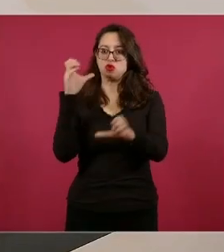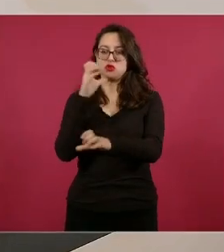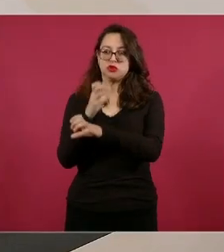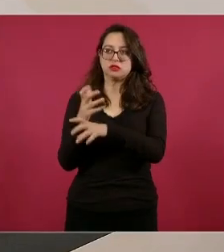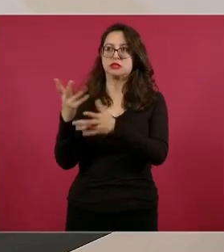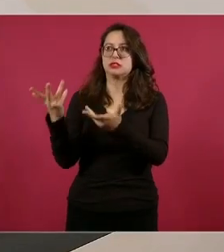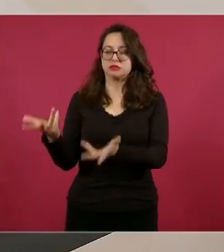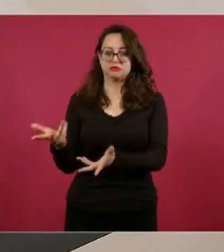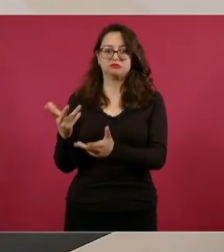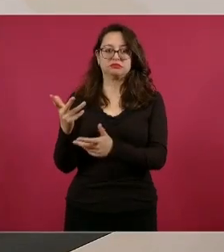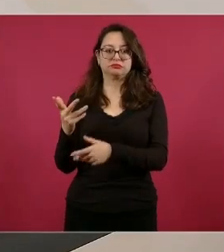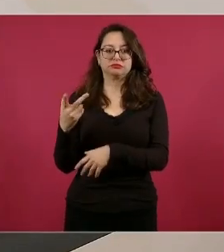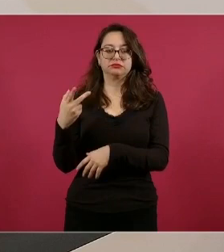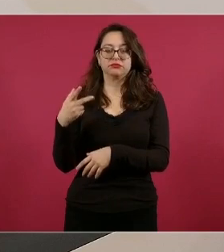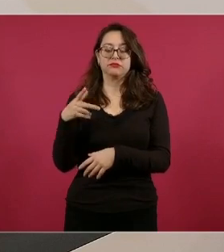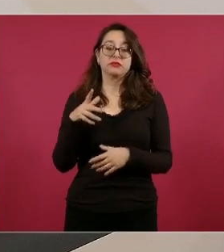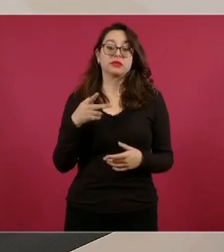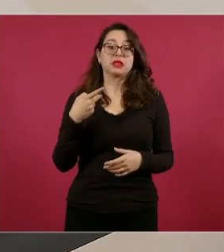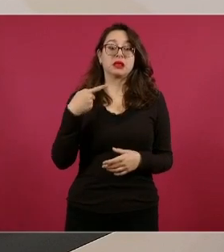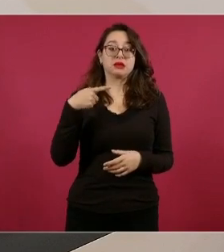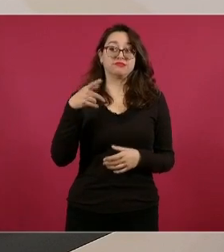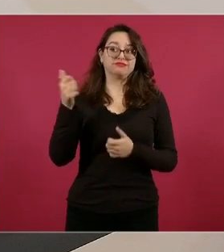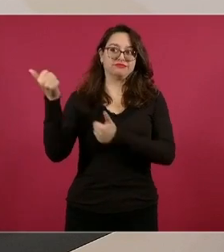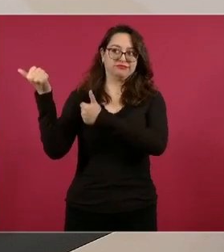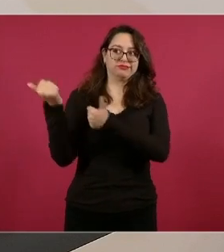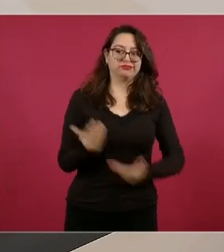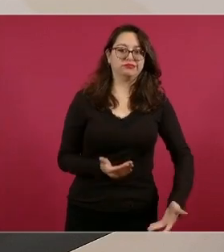Pacífico que los del Golfo,